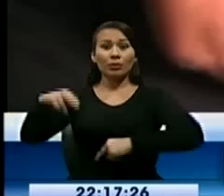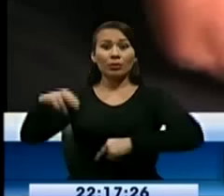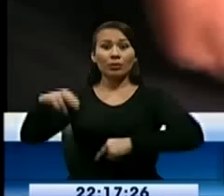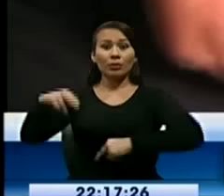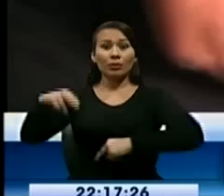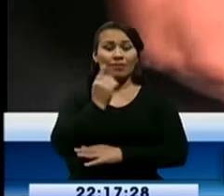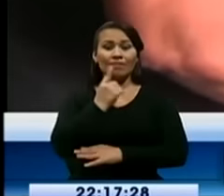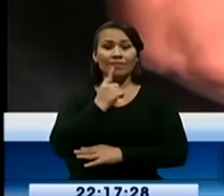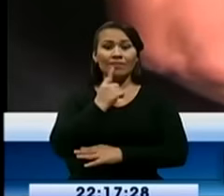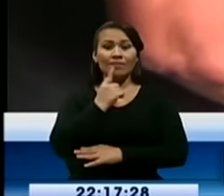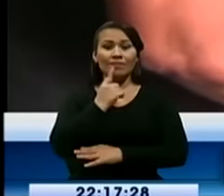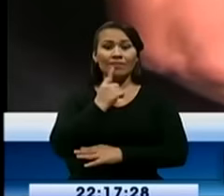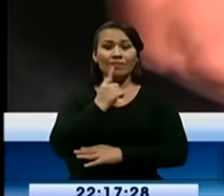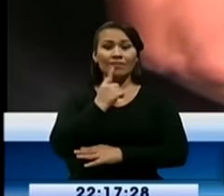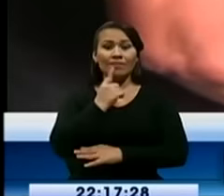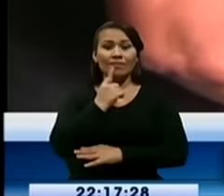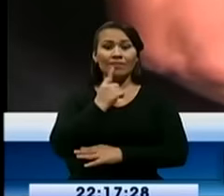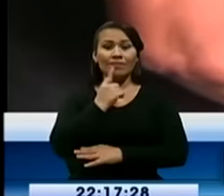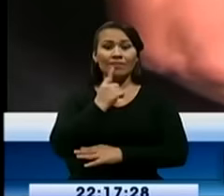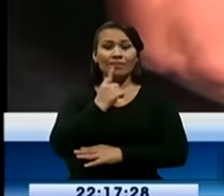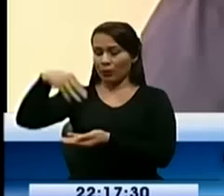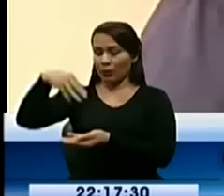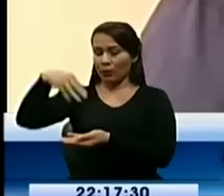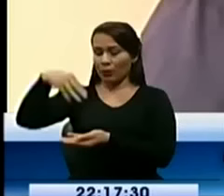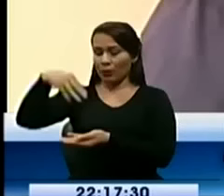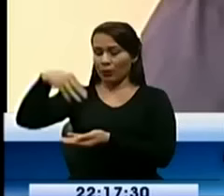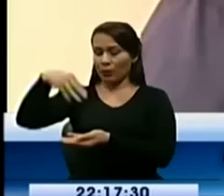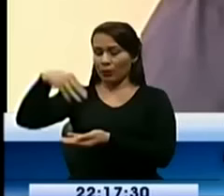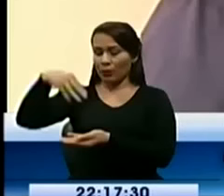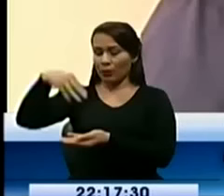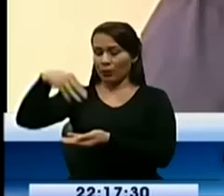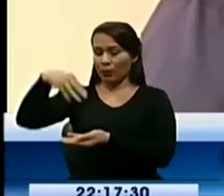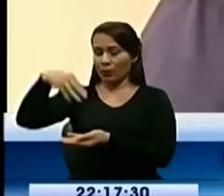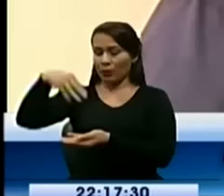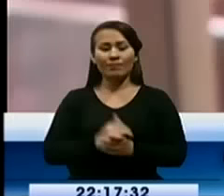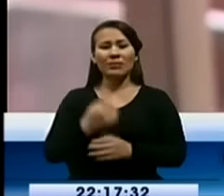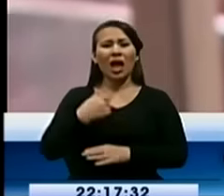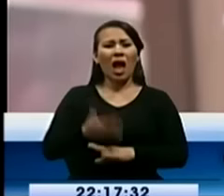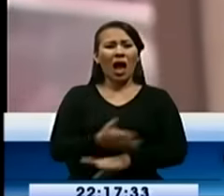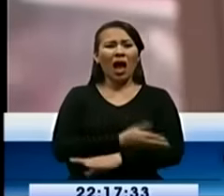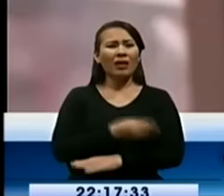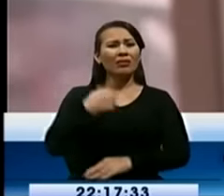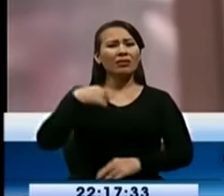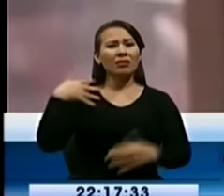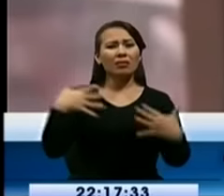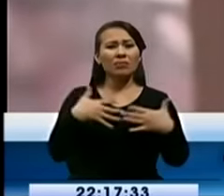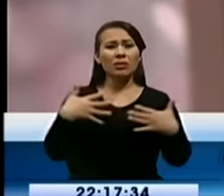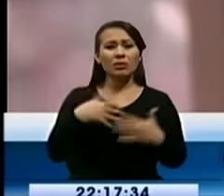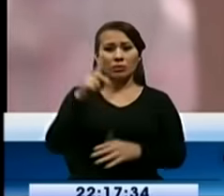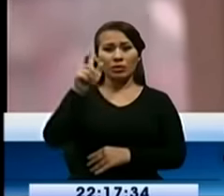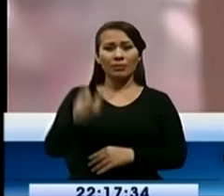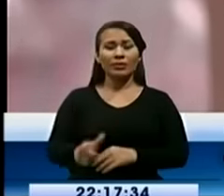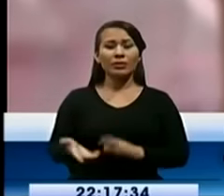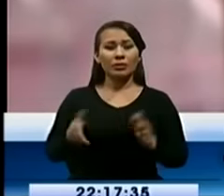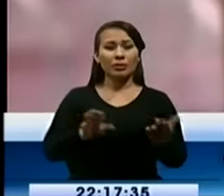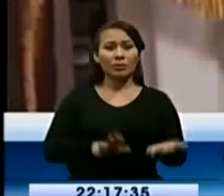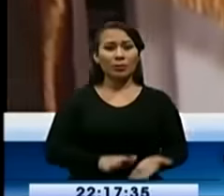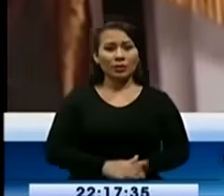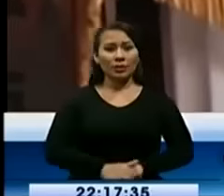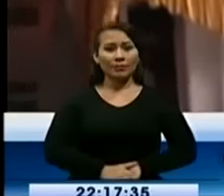improvisa un altar en donde asegura que sus sueños le advirtieron de que en la familia iba a haber una